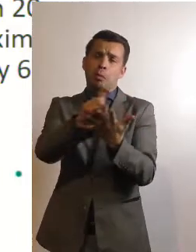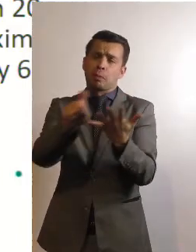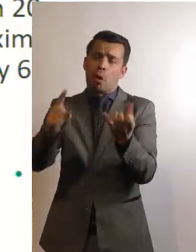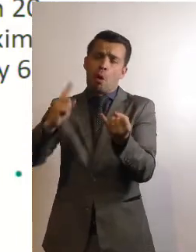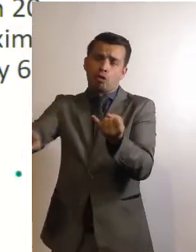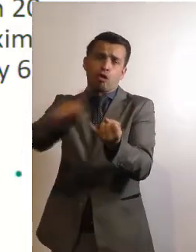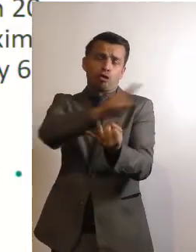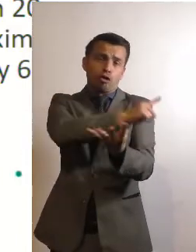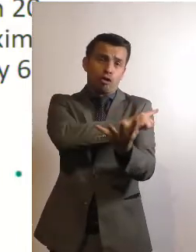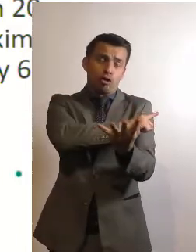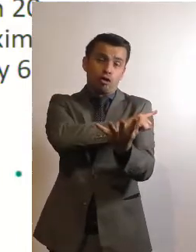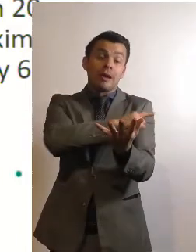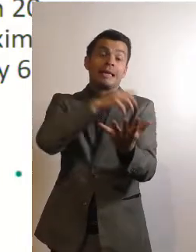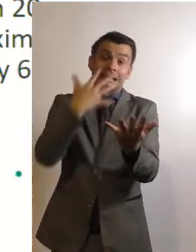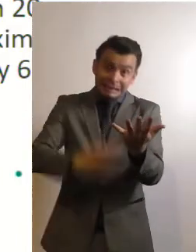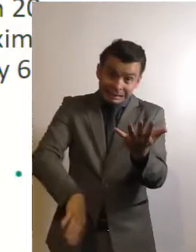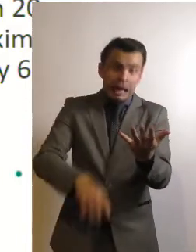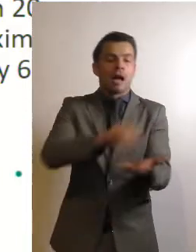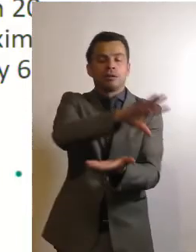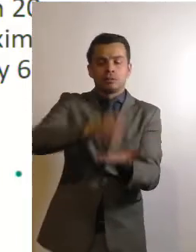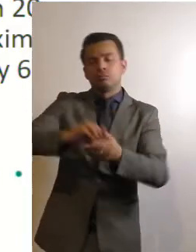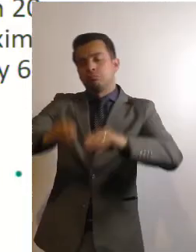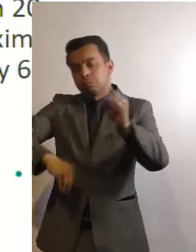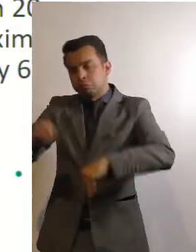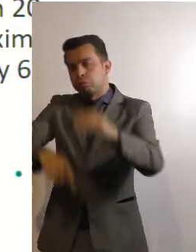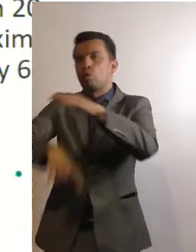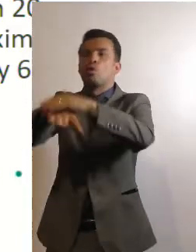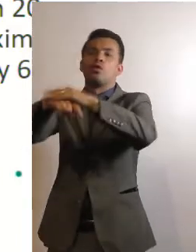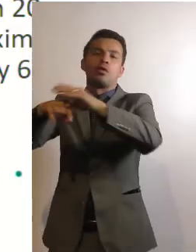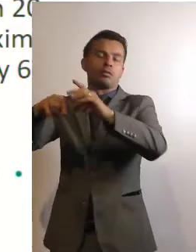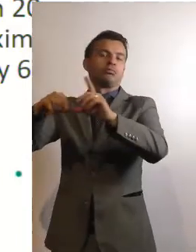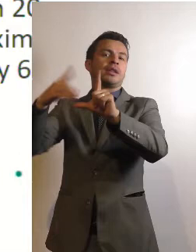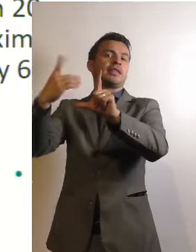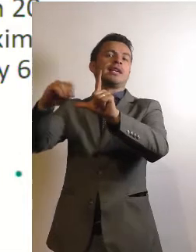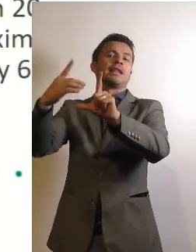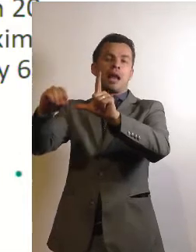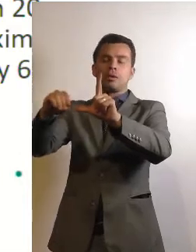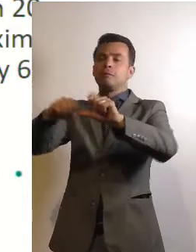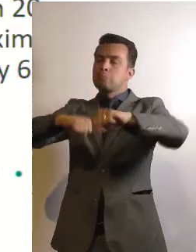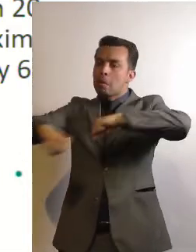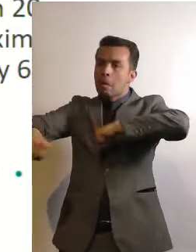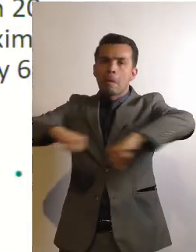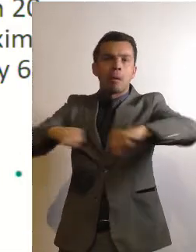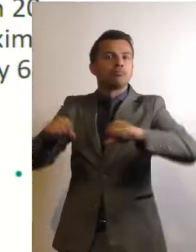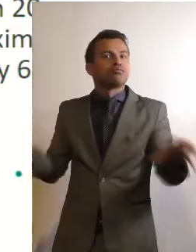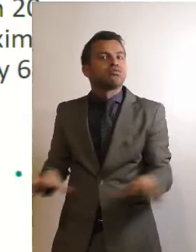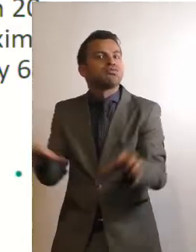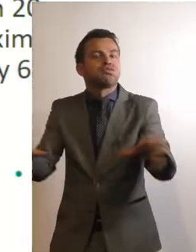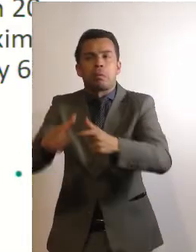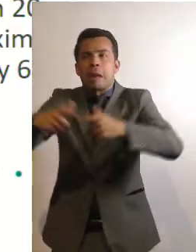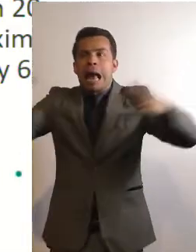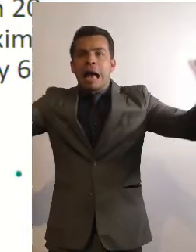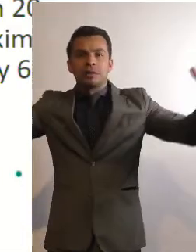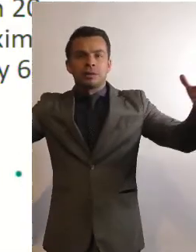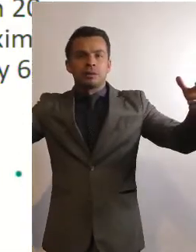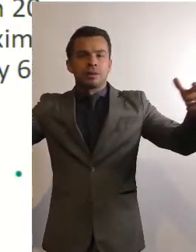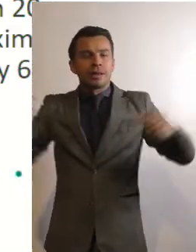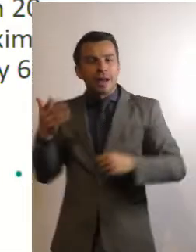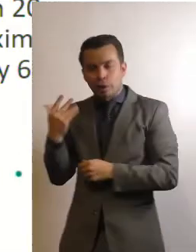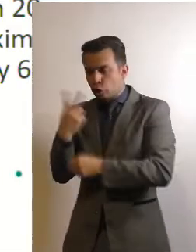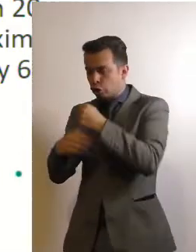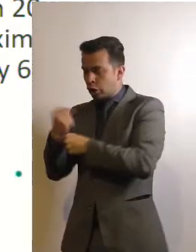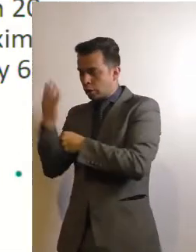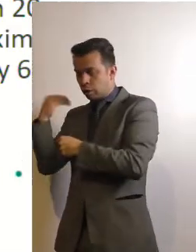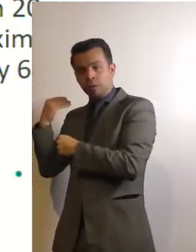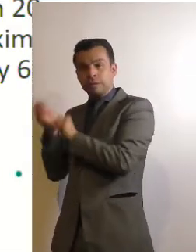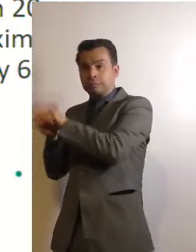se ha venido digitalizando y potenciando sus acciones durante la pandemia especialmente, donde se ha logrado